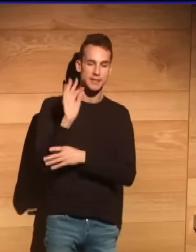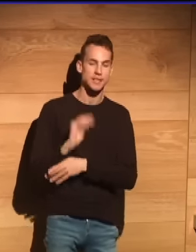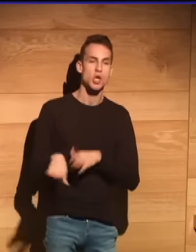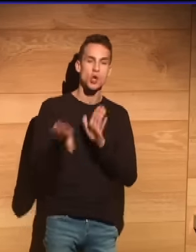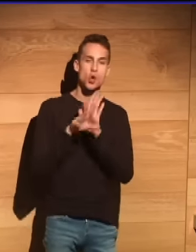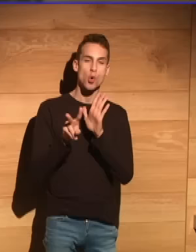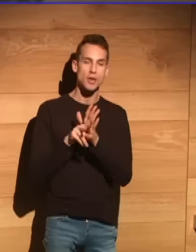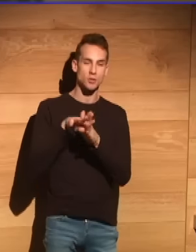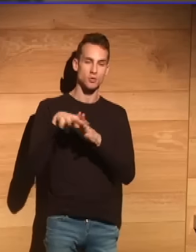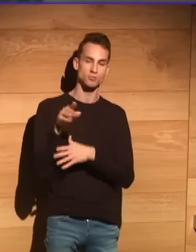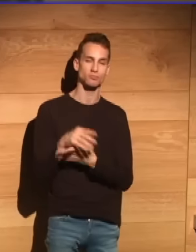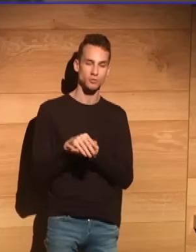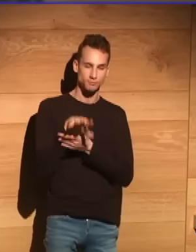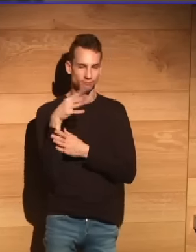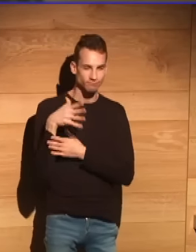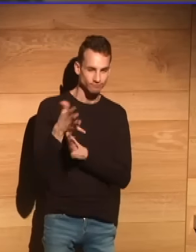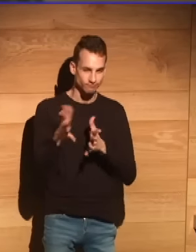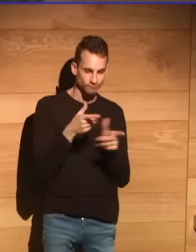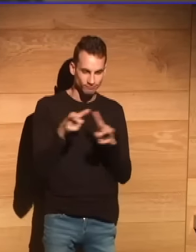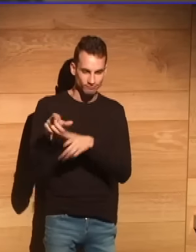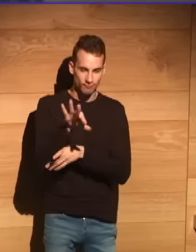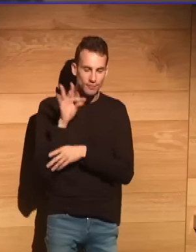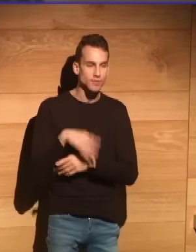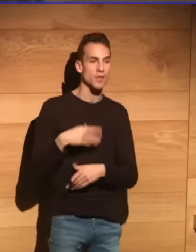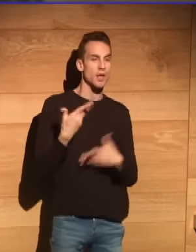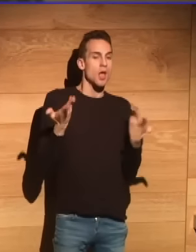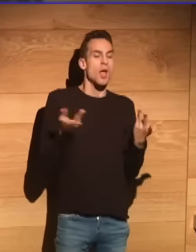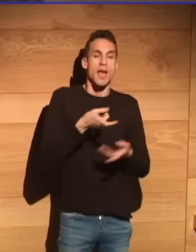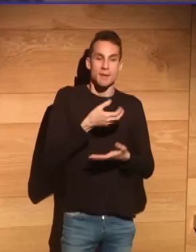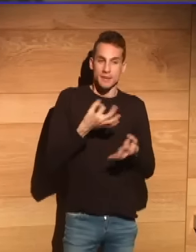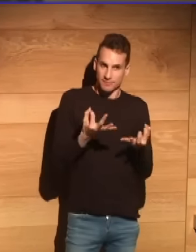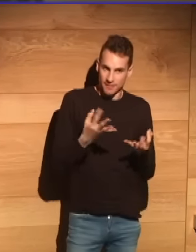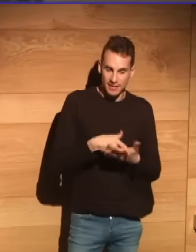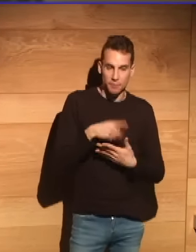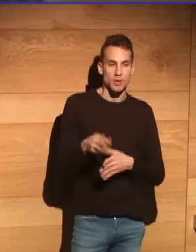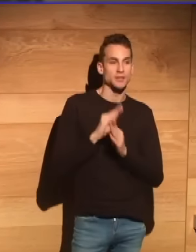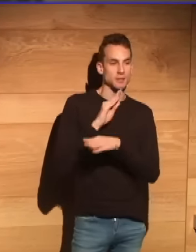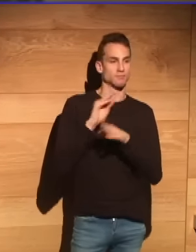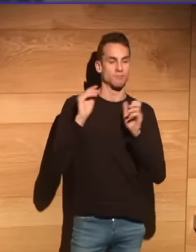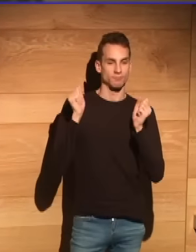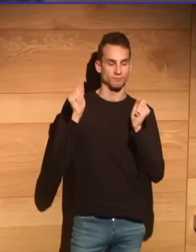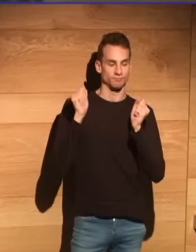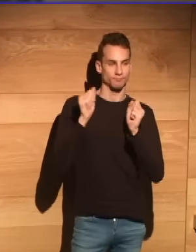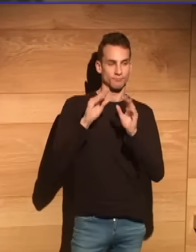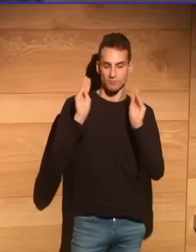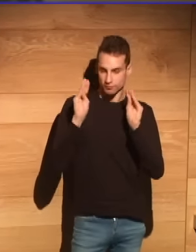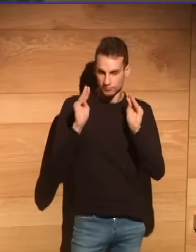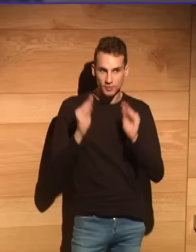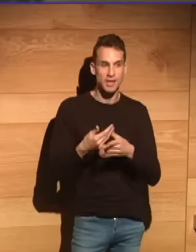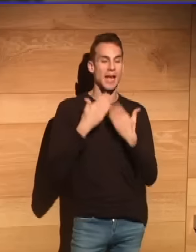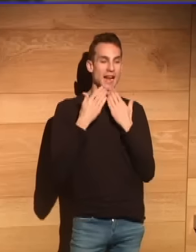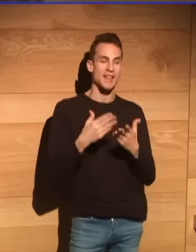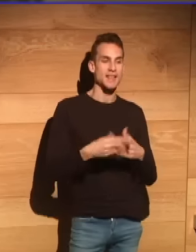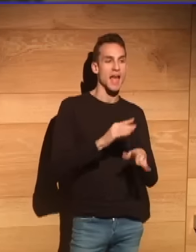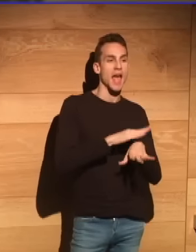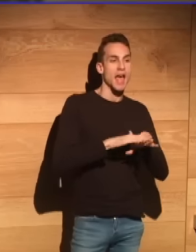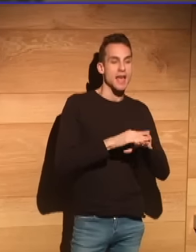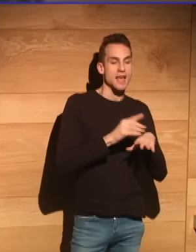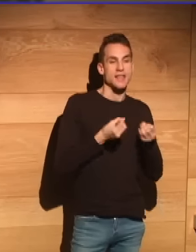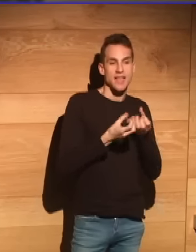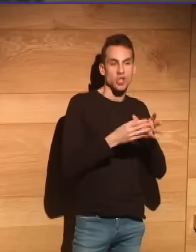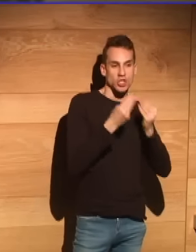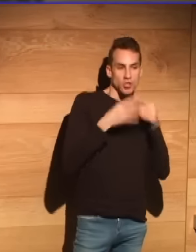¿Qué ocurre? Lo entrenó con datos históricos, la mayor parte de los ejecutivos han sido hombres, por lo tanto tú llegabas a la conclusión cuando veías un currículum entre hombre y una